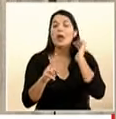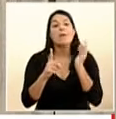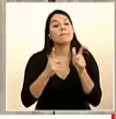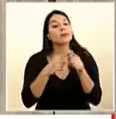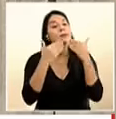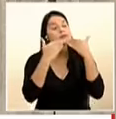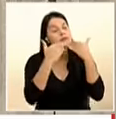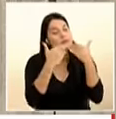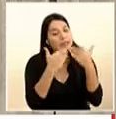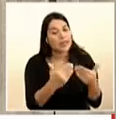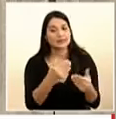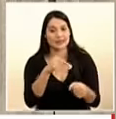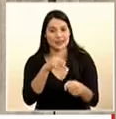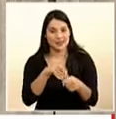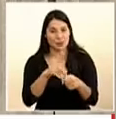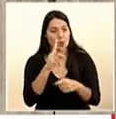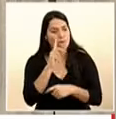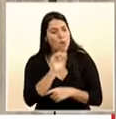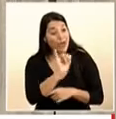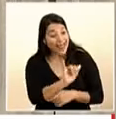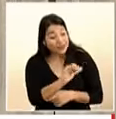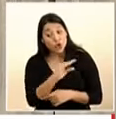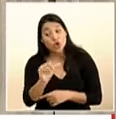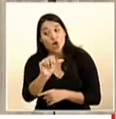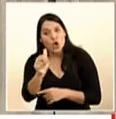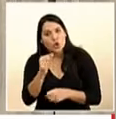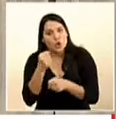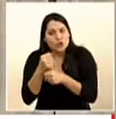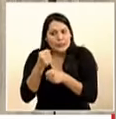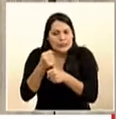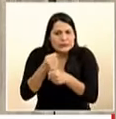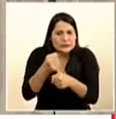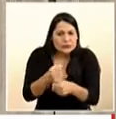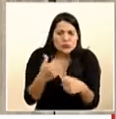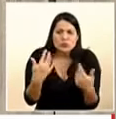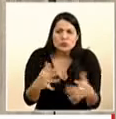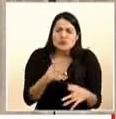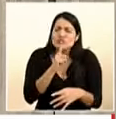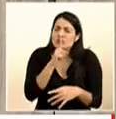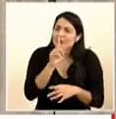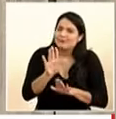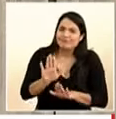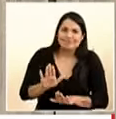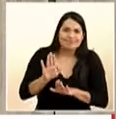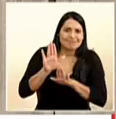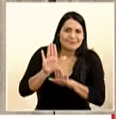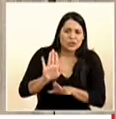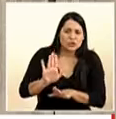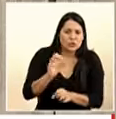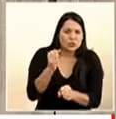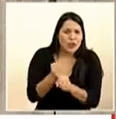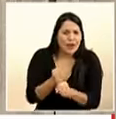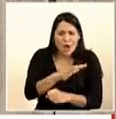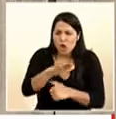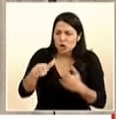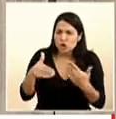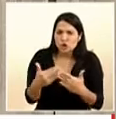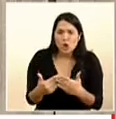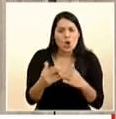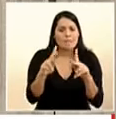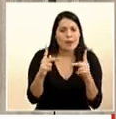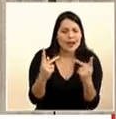a los diputados por esto y por todo lo que han hecho en las últimas semanas que ha sido patriótico y excepcional todas las fracciones urgencias de